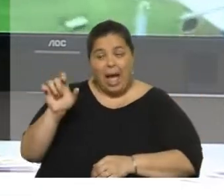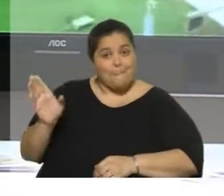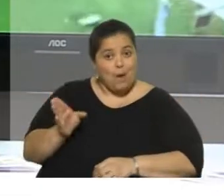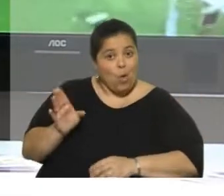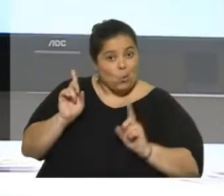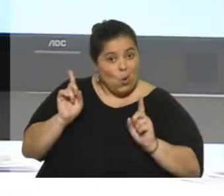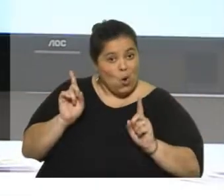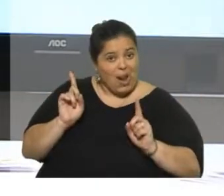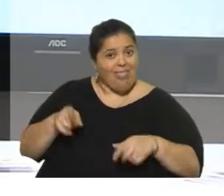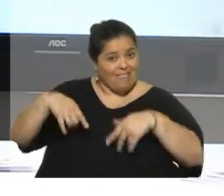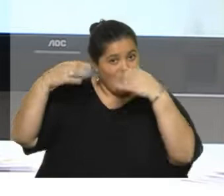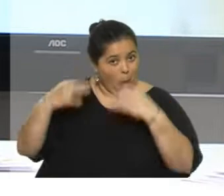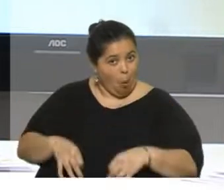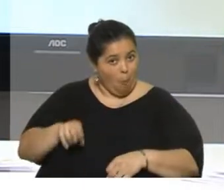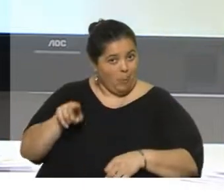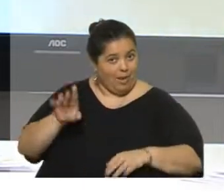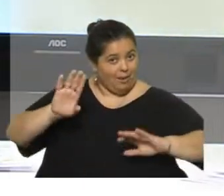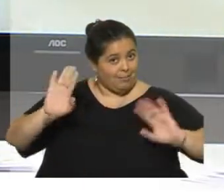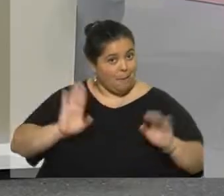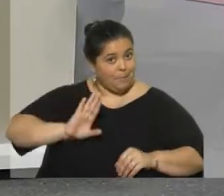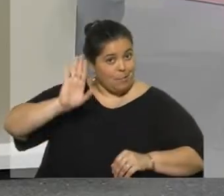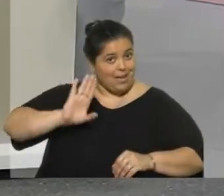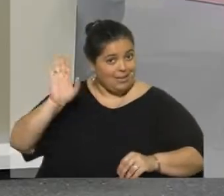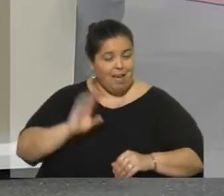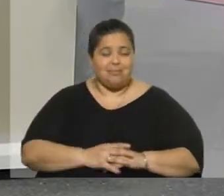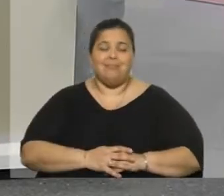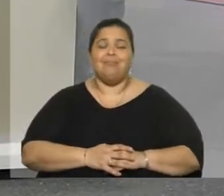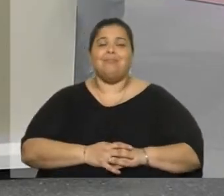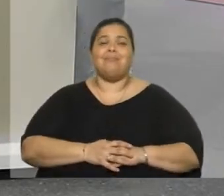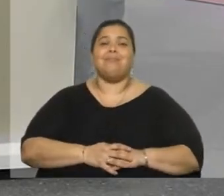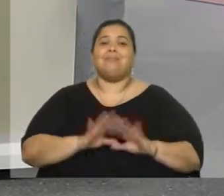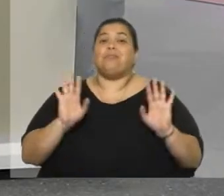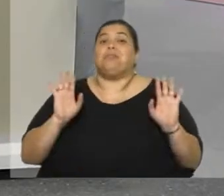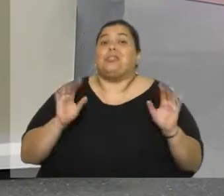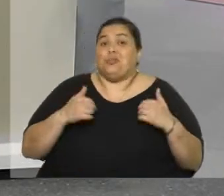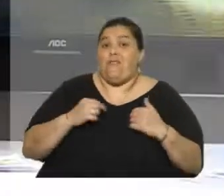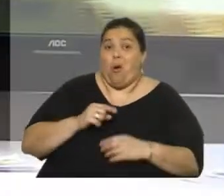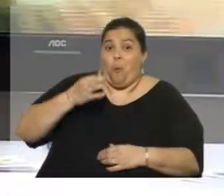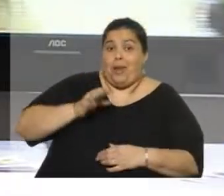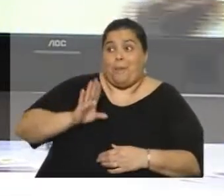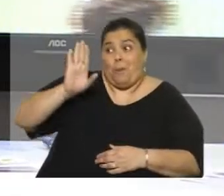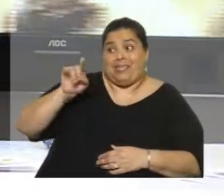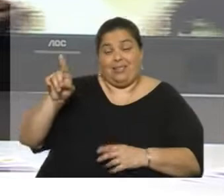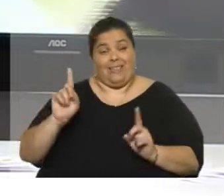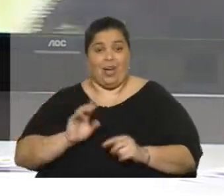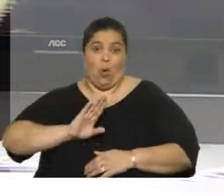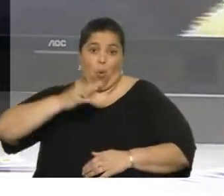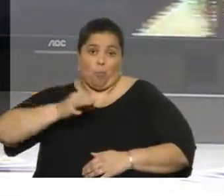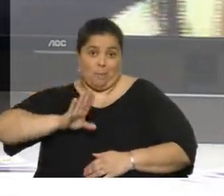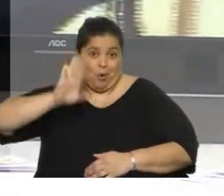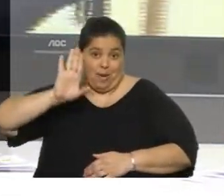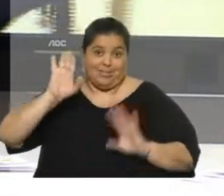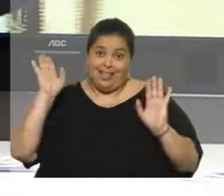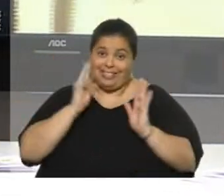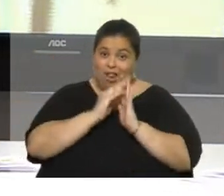que cumplir con la promesa, ¿verdad? Porque así como iba a cumplir yo con la promesa, sí, realmente los datos no